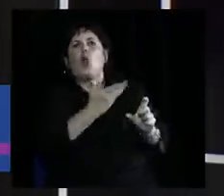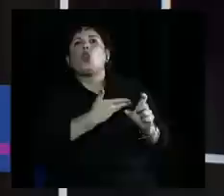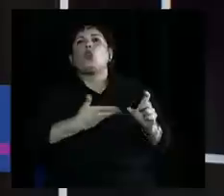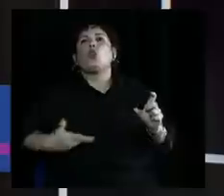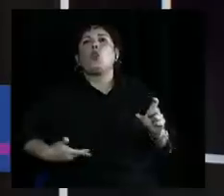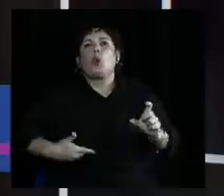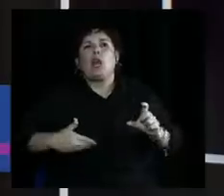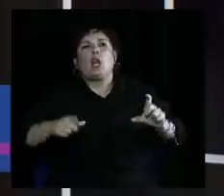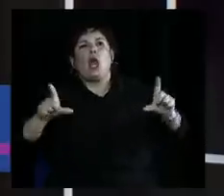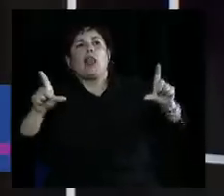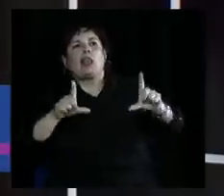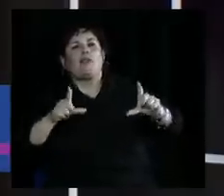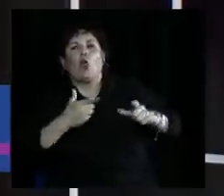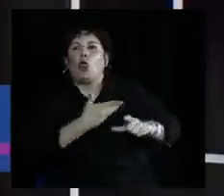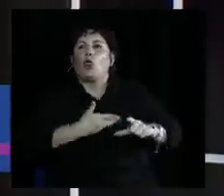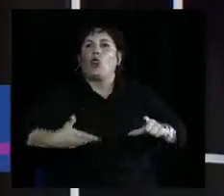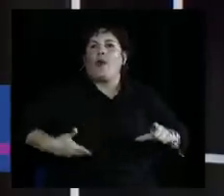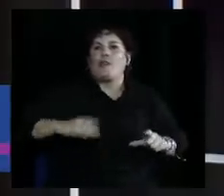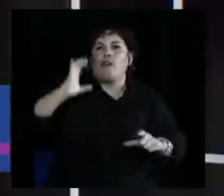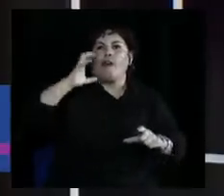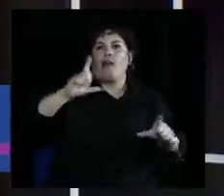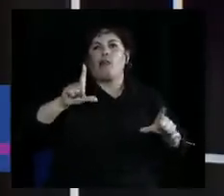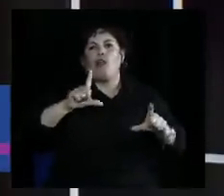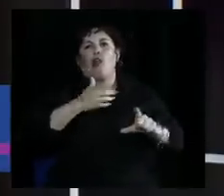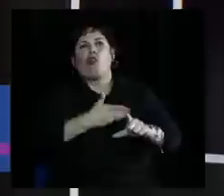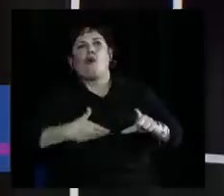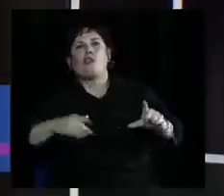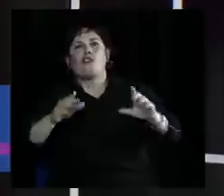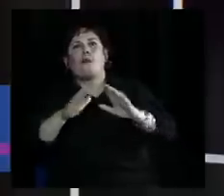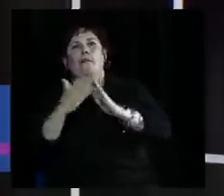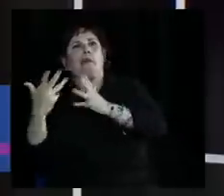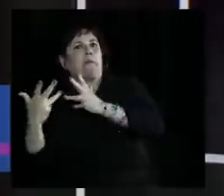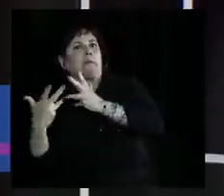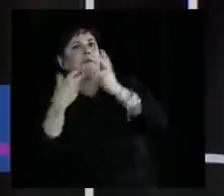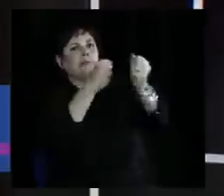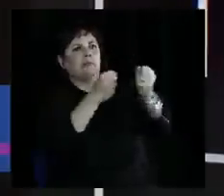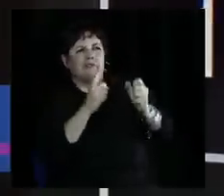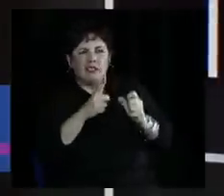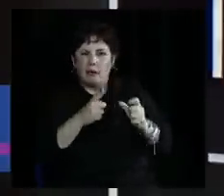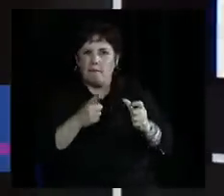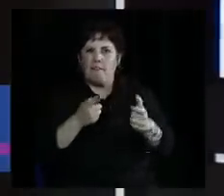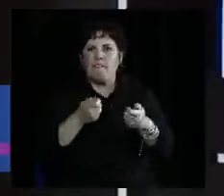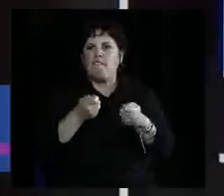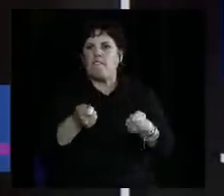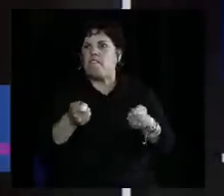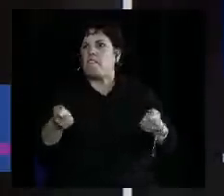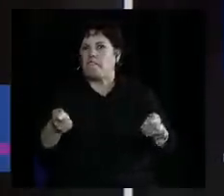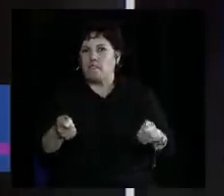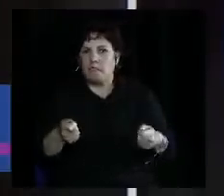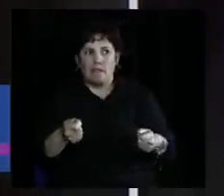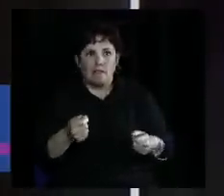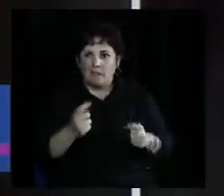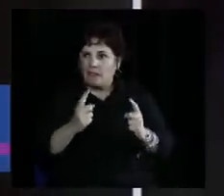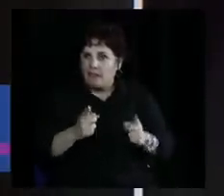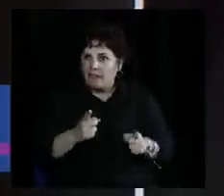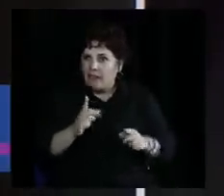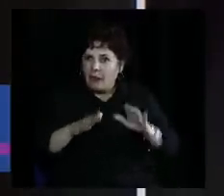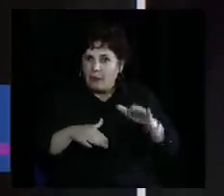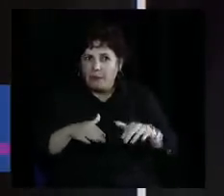medios de comunicación dominantes, que están alineadísimos, sino que también con presiones que pueden incluir